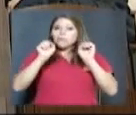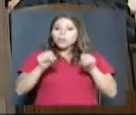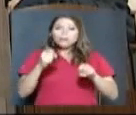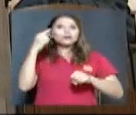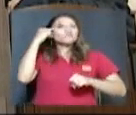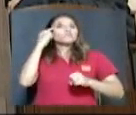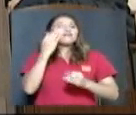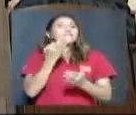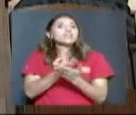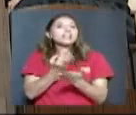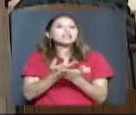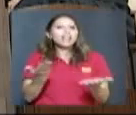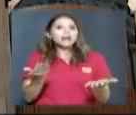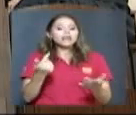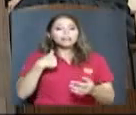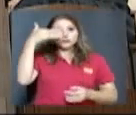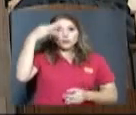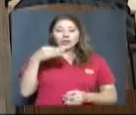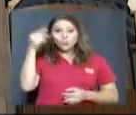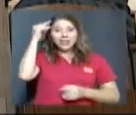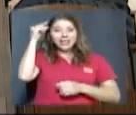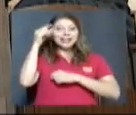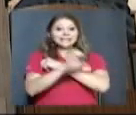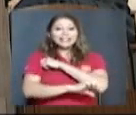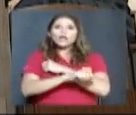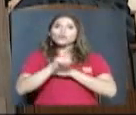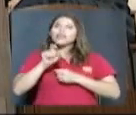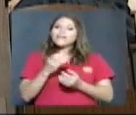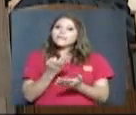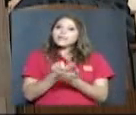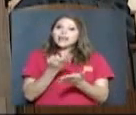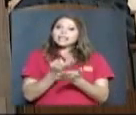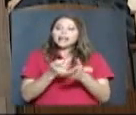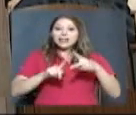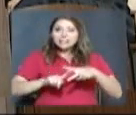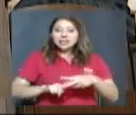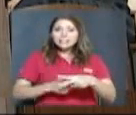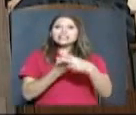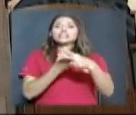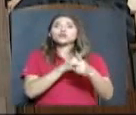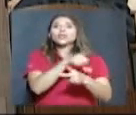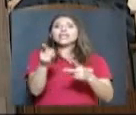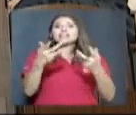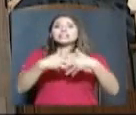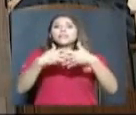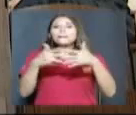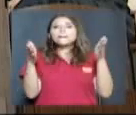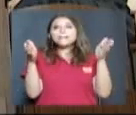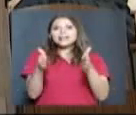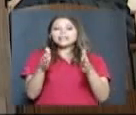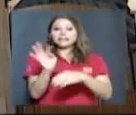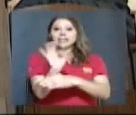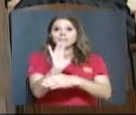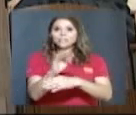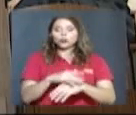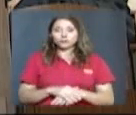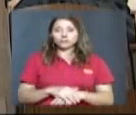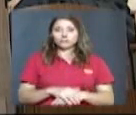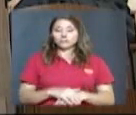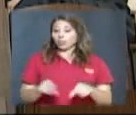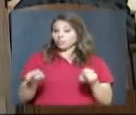papel importante en financiar por lo menos el inicio de esos emprendimientos de televisión. Ahí hay dos cosas muy importantes. El hecho de hacerlo